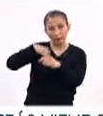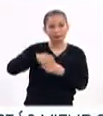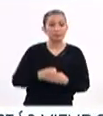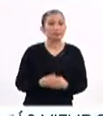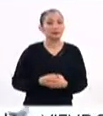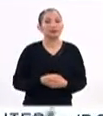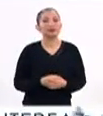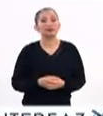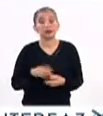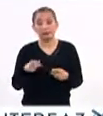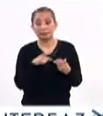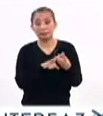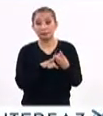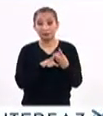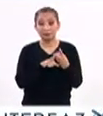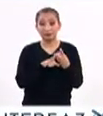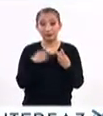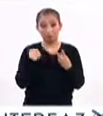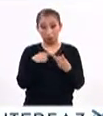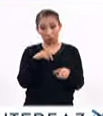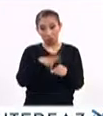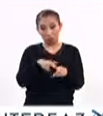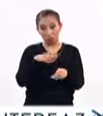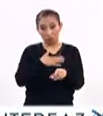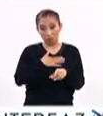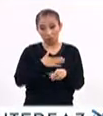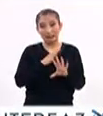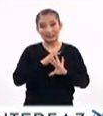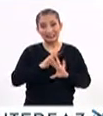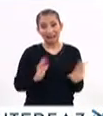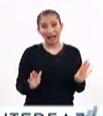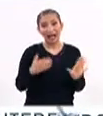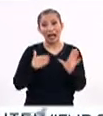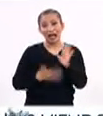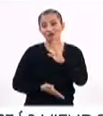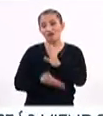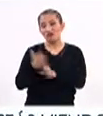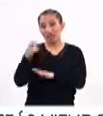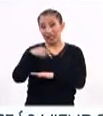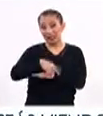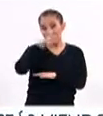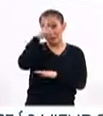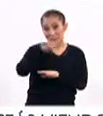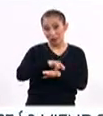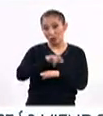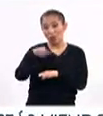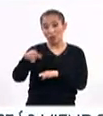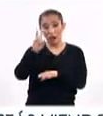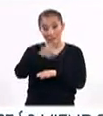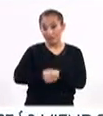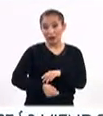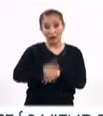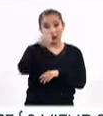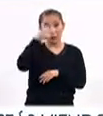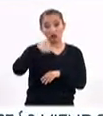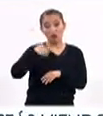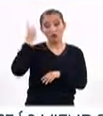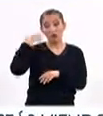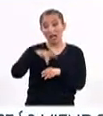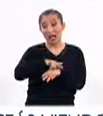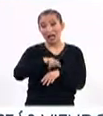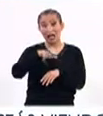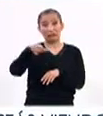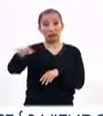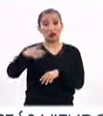meta. El segundo reto en lo personal fue el día en que salí de aquí de mi ciudad, porque realmente era la primera vez que yo